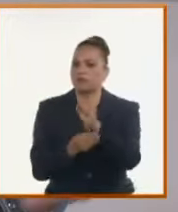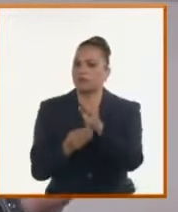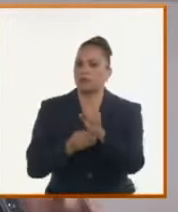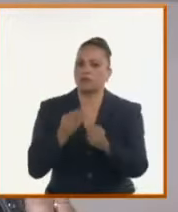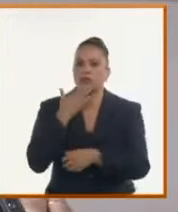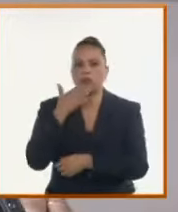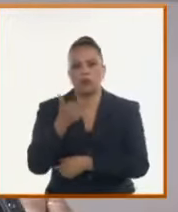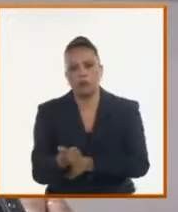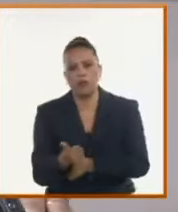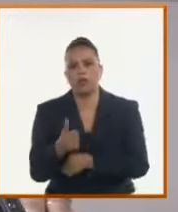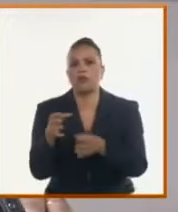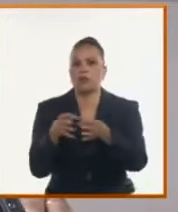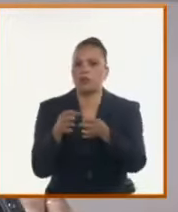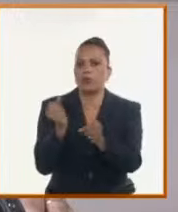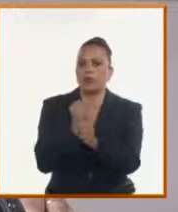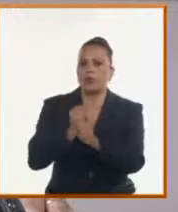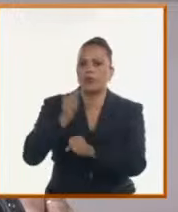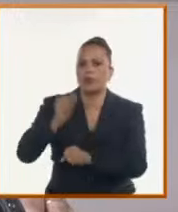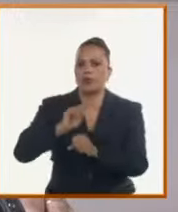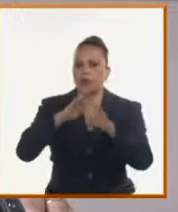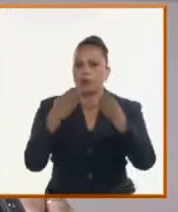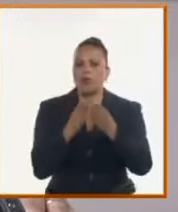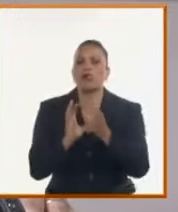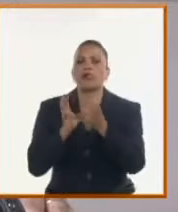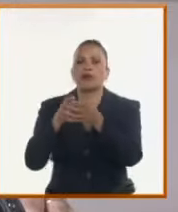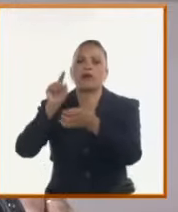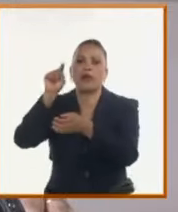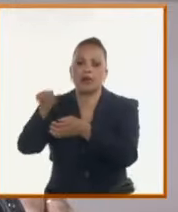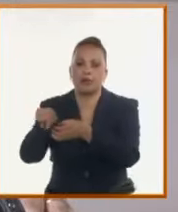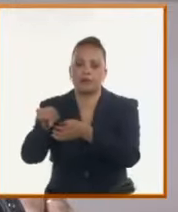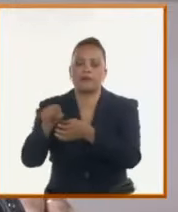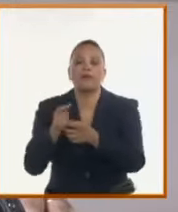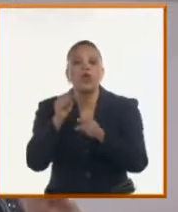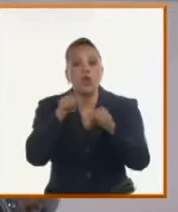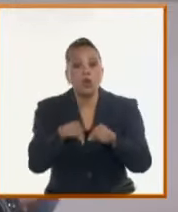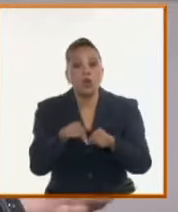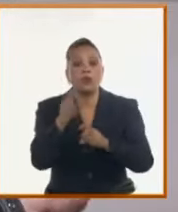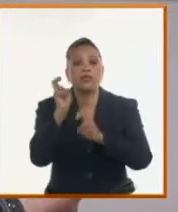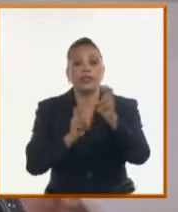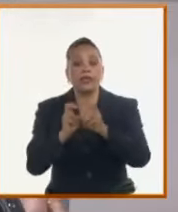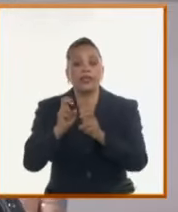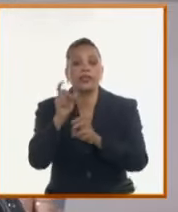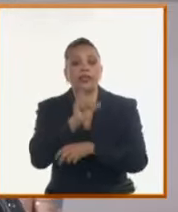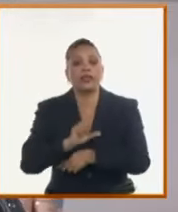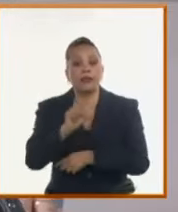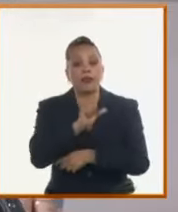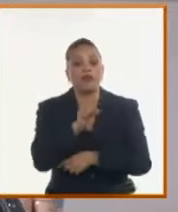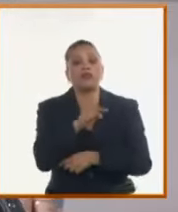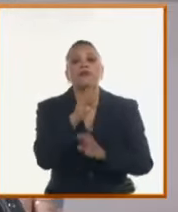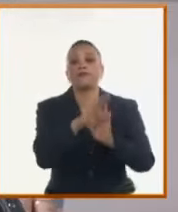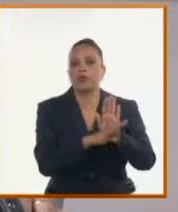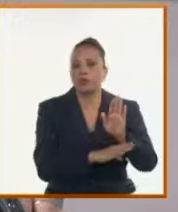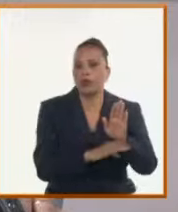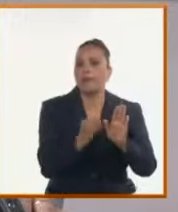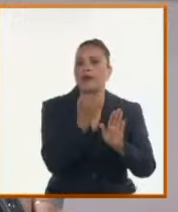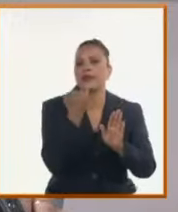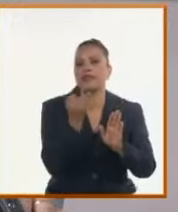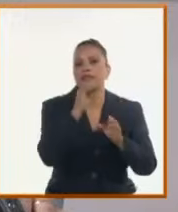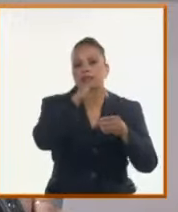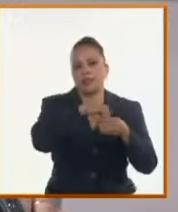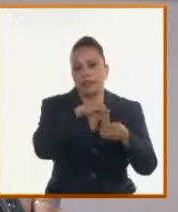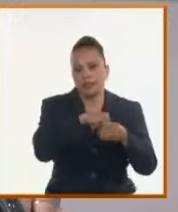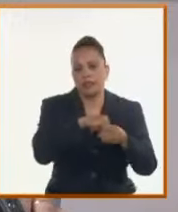equipamiento y el personal para emprender estos proyectos no obstante hoy el taller de gama W tiene un programa integral que tiene que ver con la recuperación de las